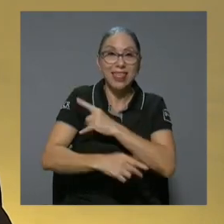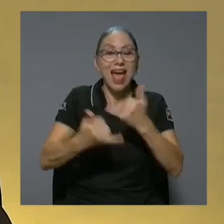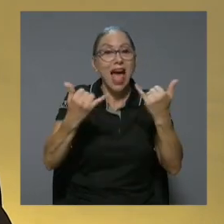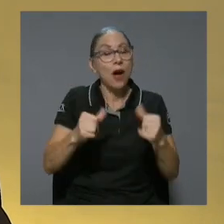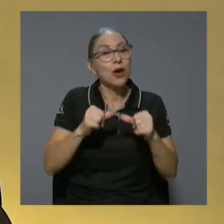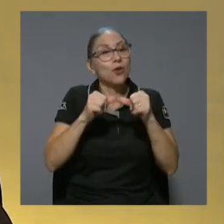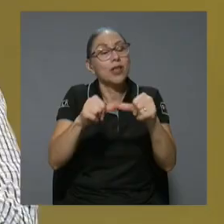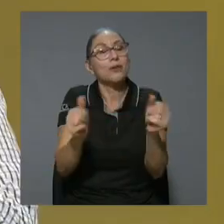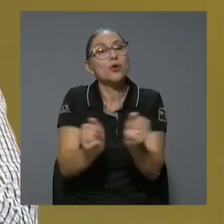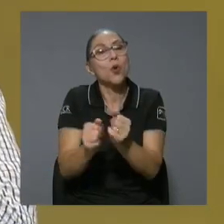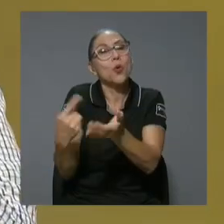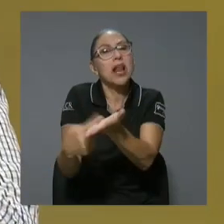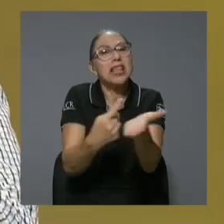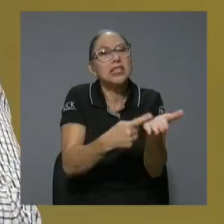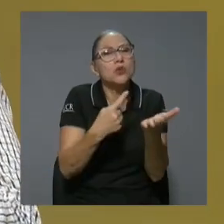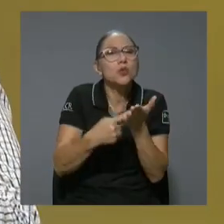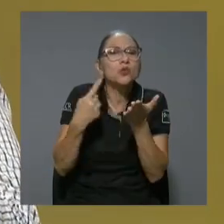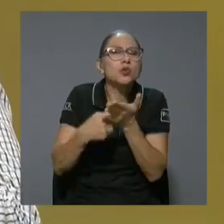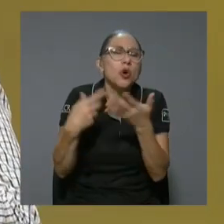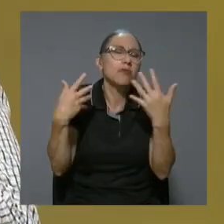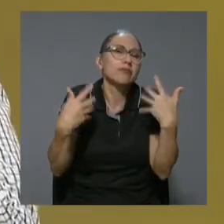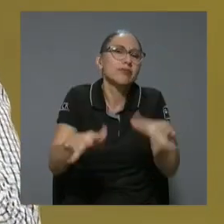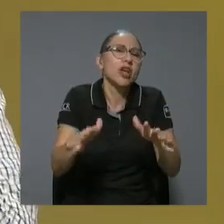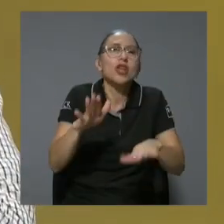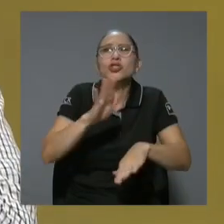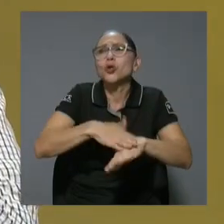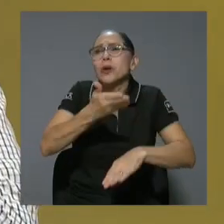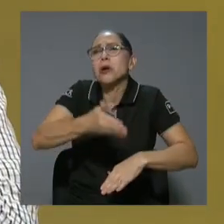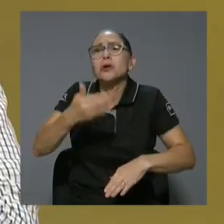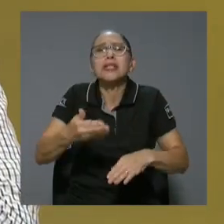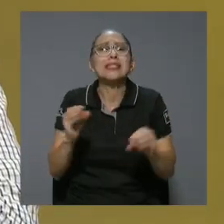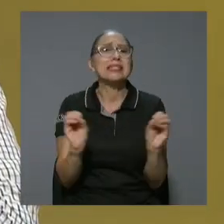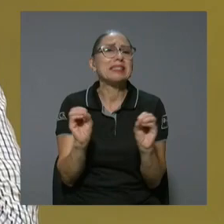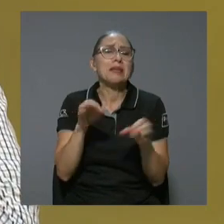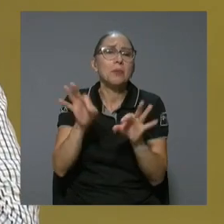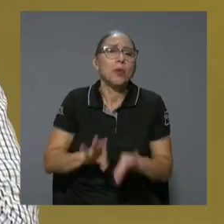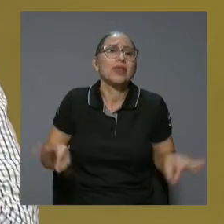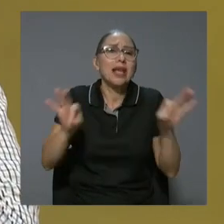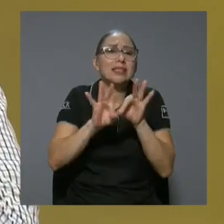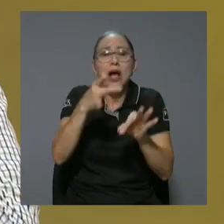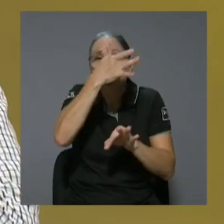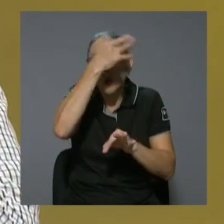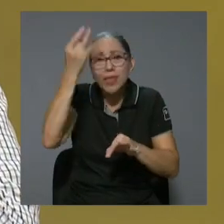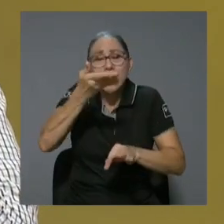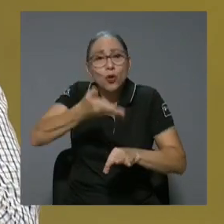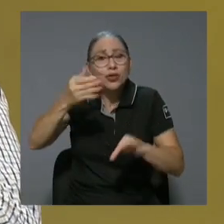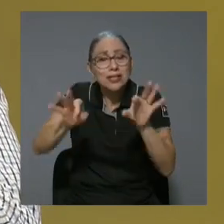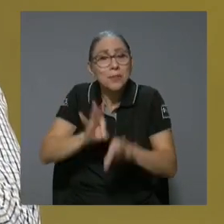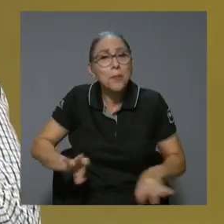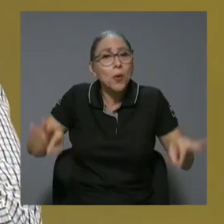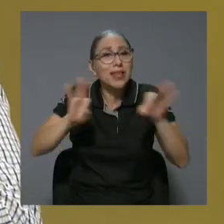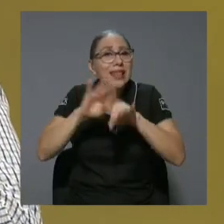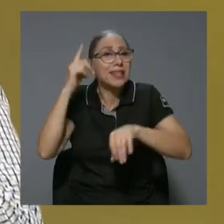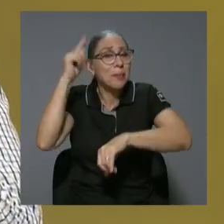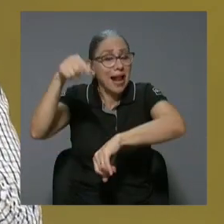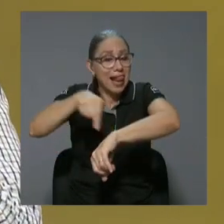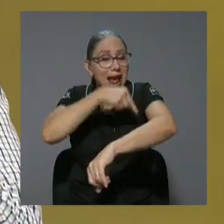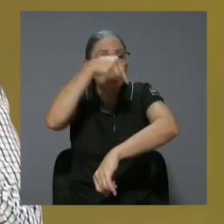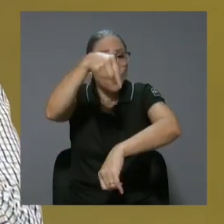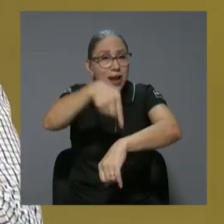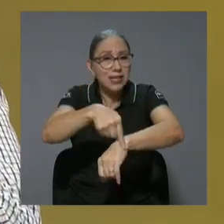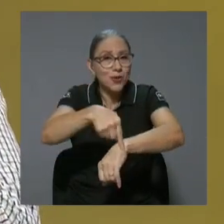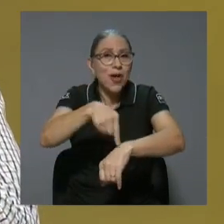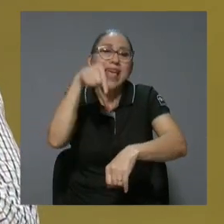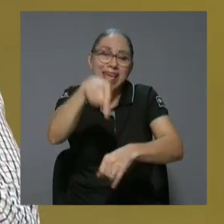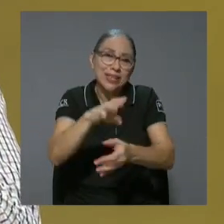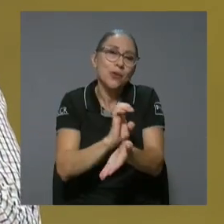tribal sobre nimiedades y olvidando los temas de largo plazo. Es decir, y eso evita que se logren